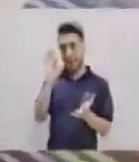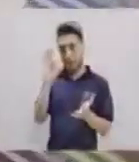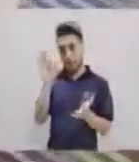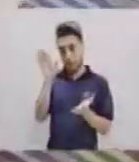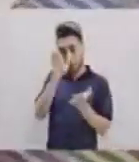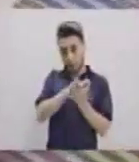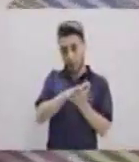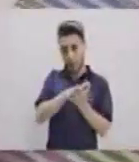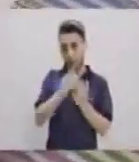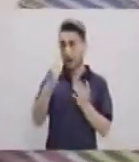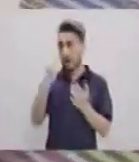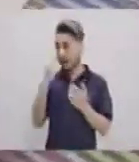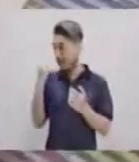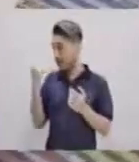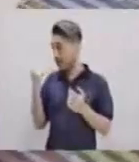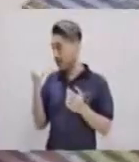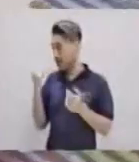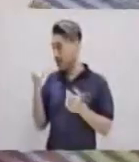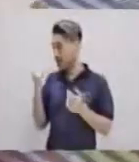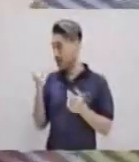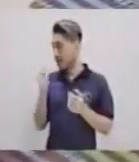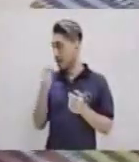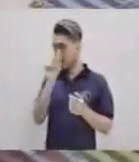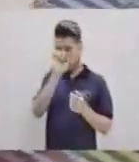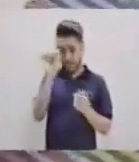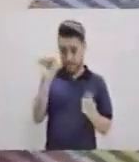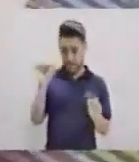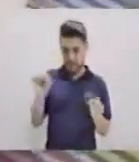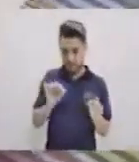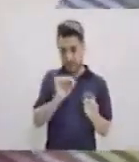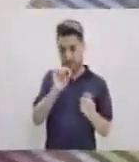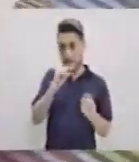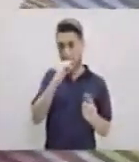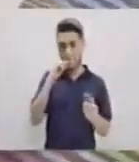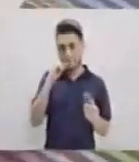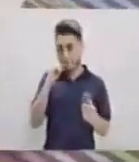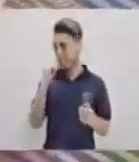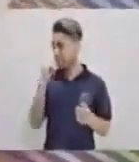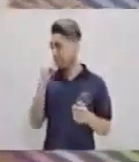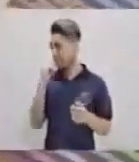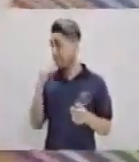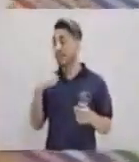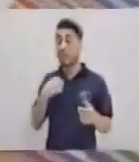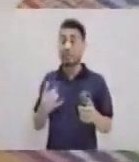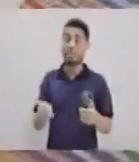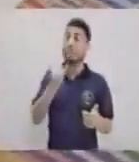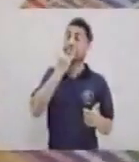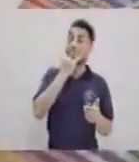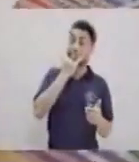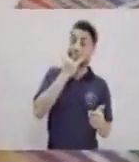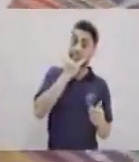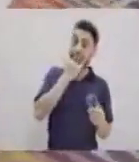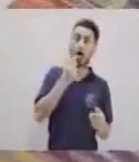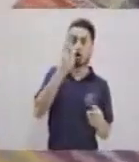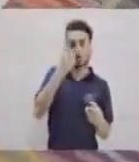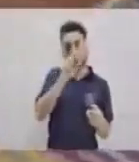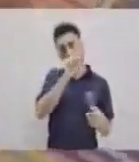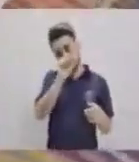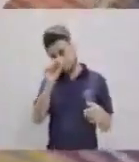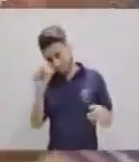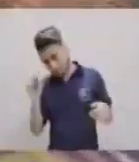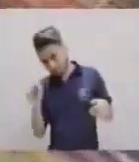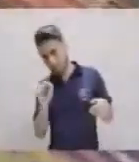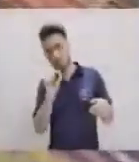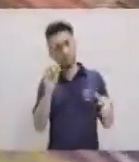podrán observar, se nota, ¿verdad?, el trazo en rojo, ¿verdad? Si cometiera algún error, ¿verdad?, en el trazo, lo vuelvo a